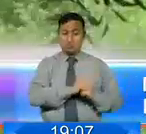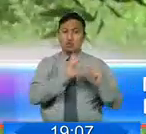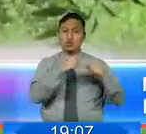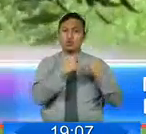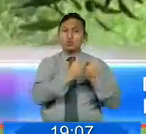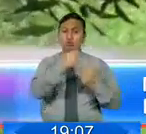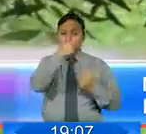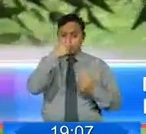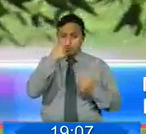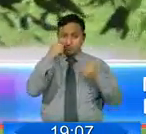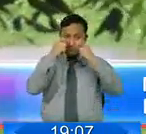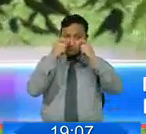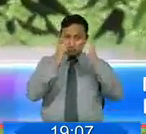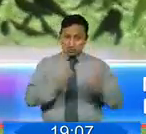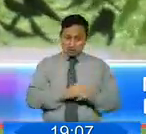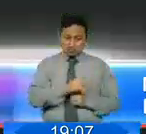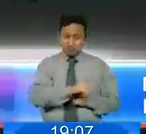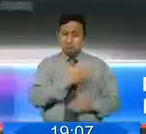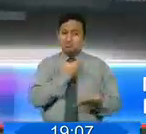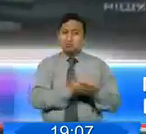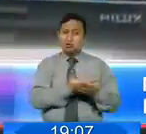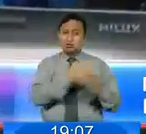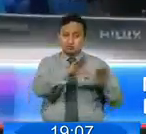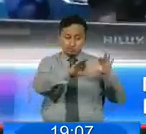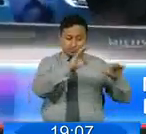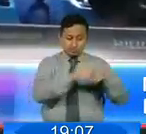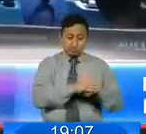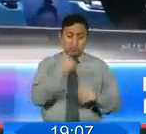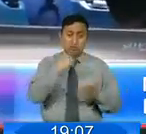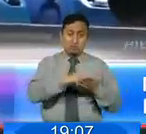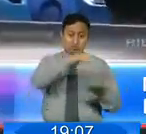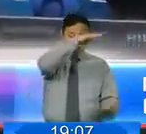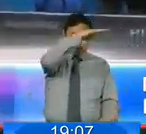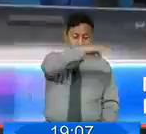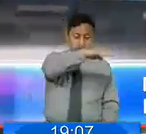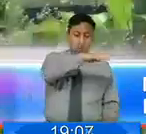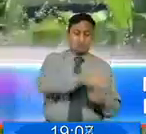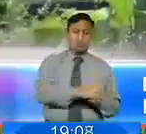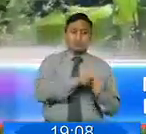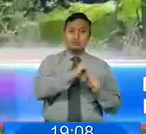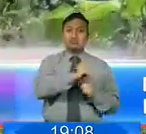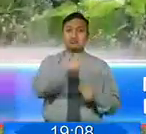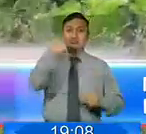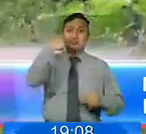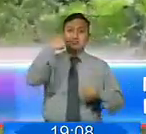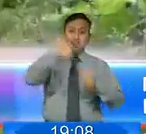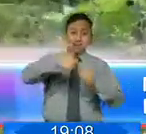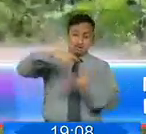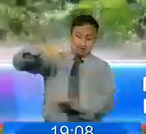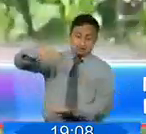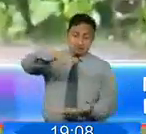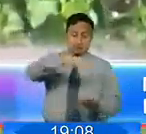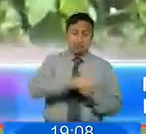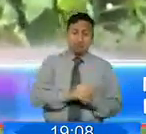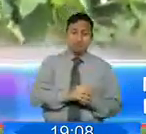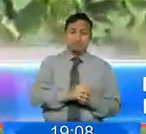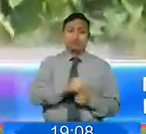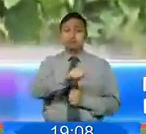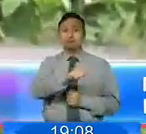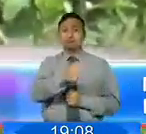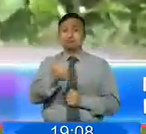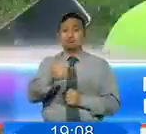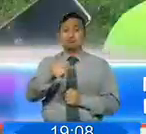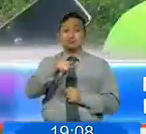y fiscalía levantaron varios indicios como canecas y un sistema de abastecimiento de combustible además de los restos de la